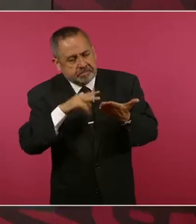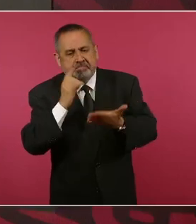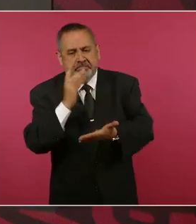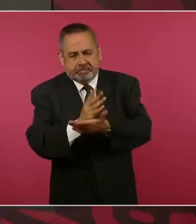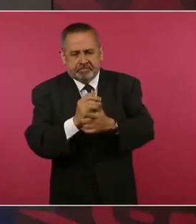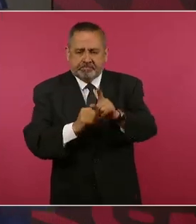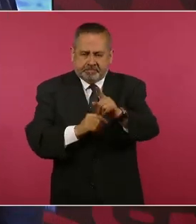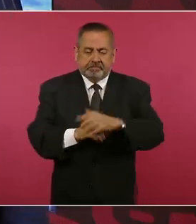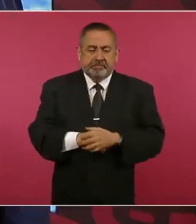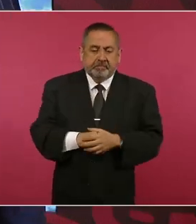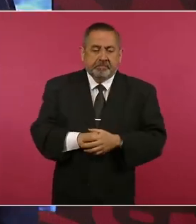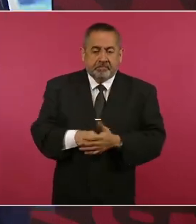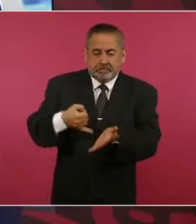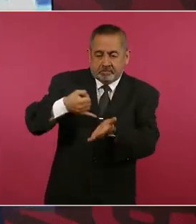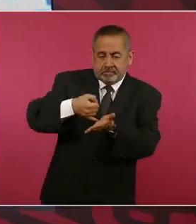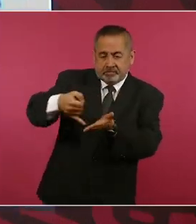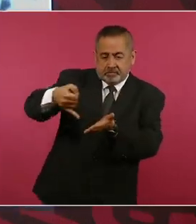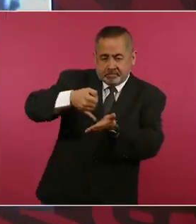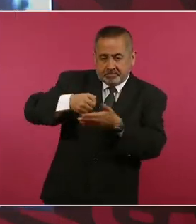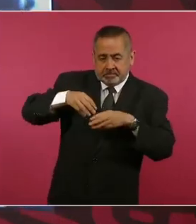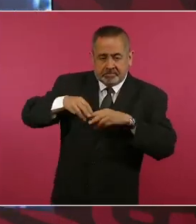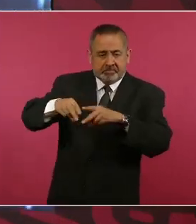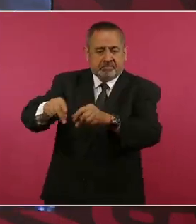a la siembra de árboles.